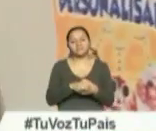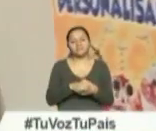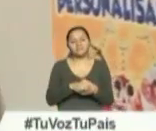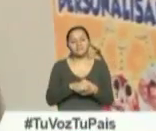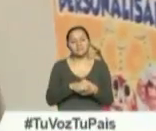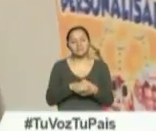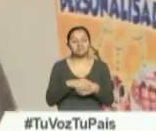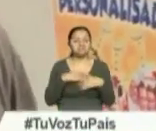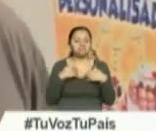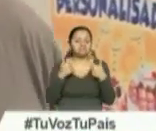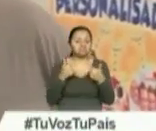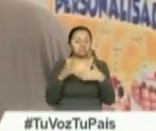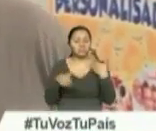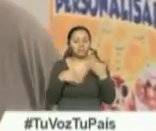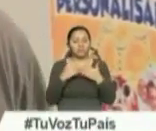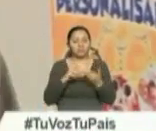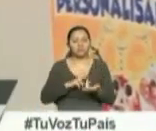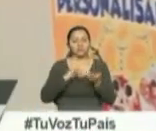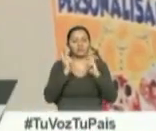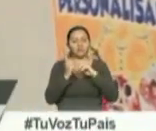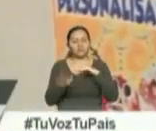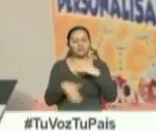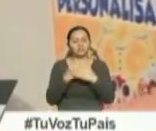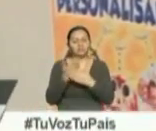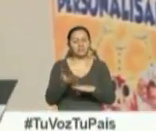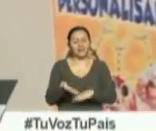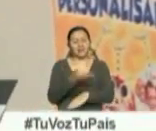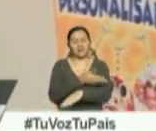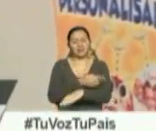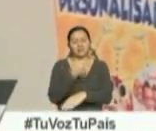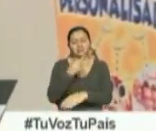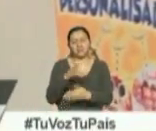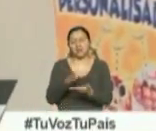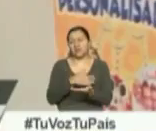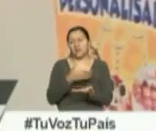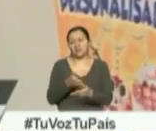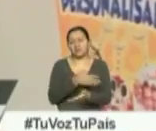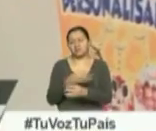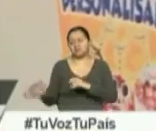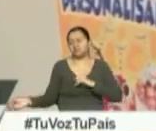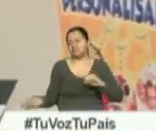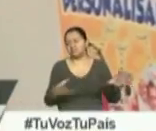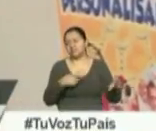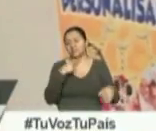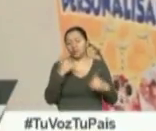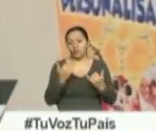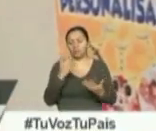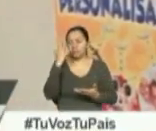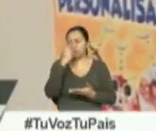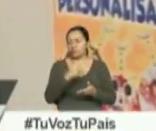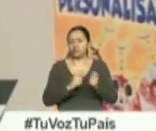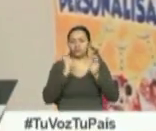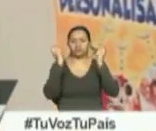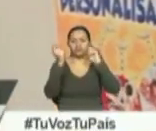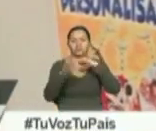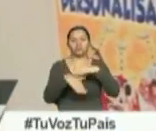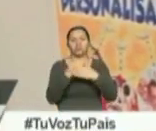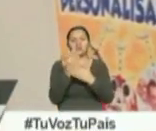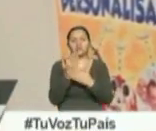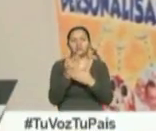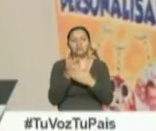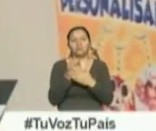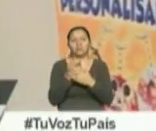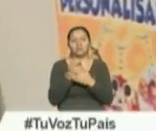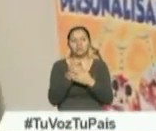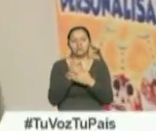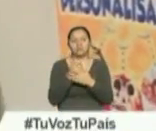No, es muy bueno porque esto renova bastante, porque antes esto era todo abandonado, hoy en día se ve algo bonito, es un malecón muy hermoso,